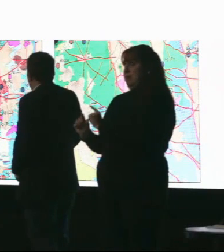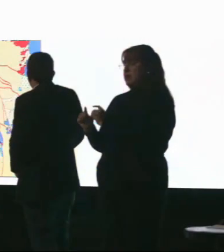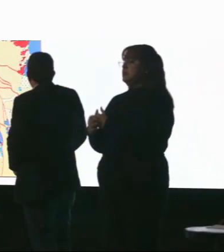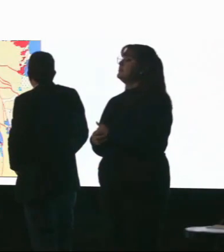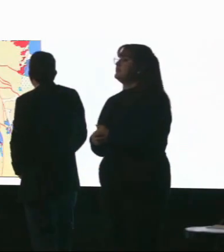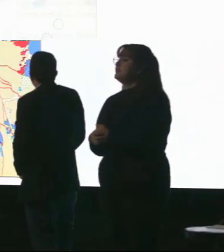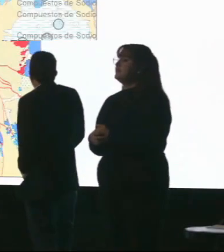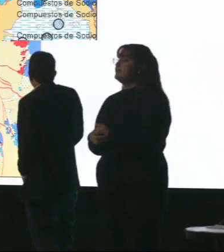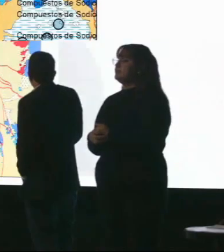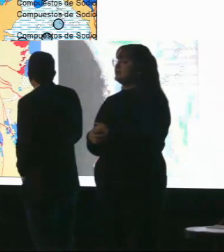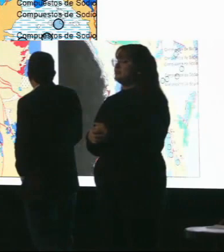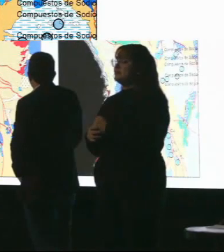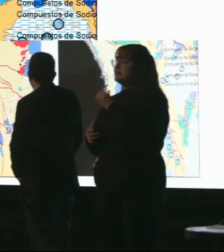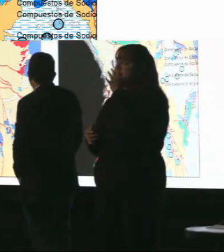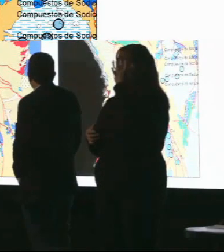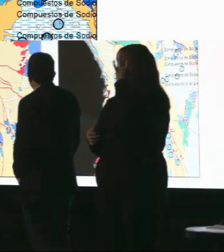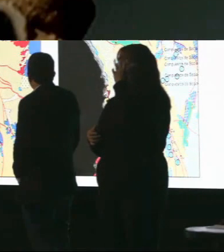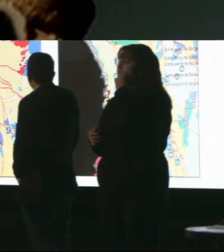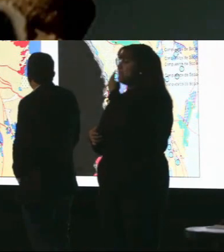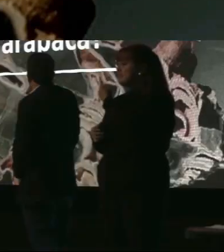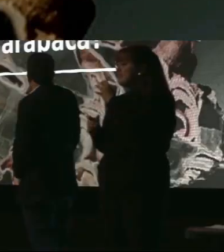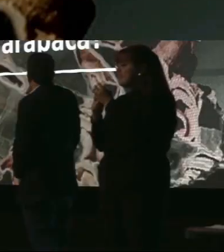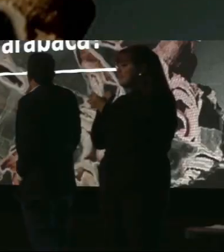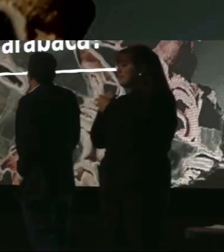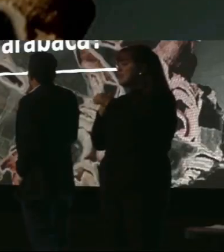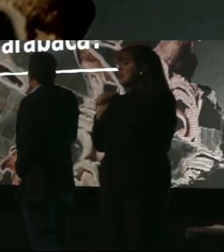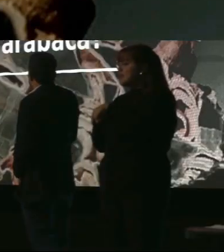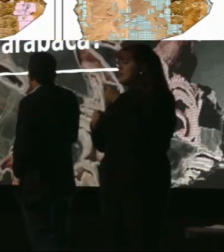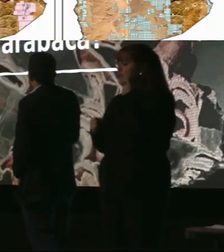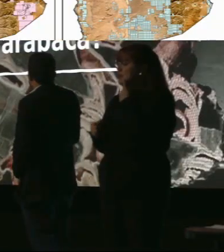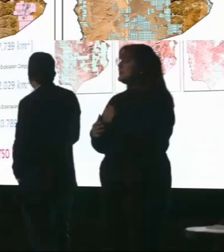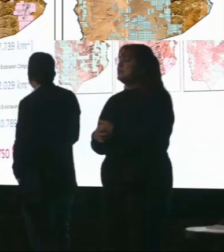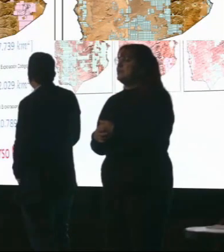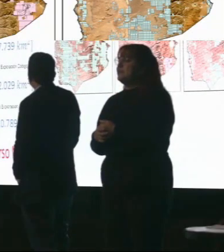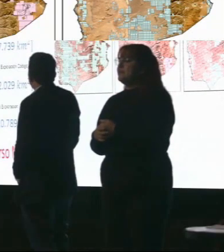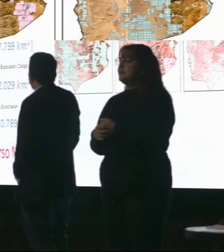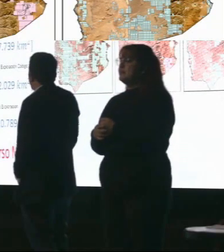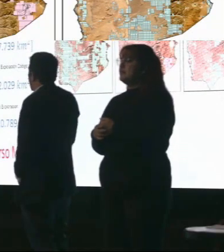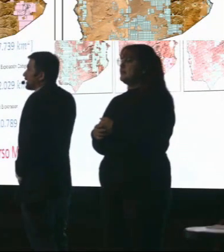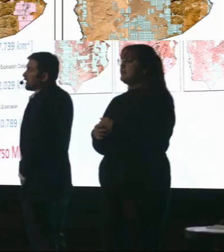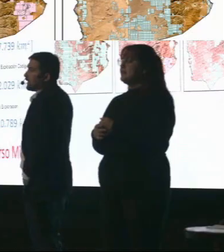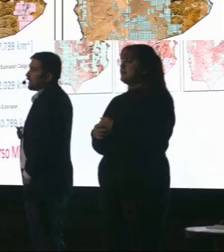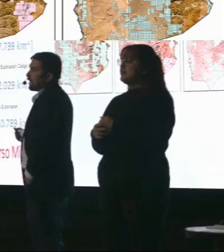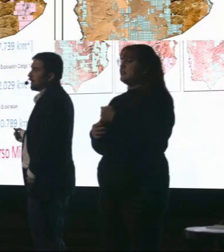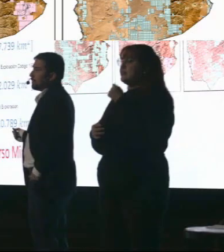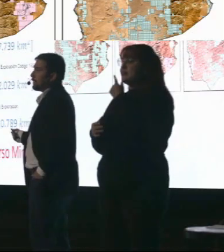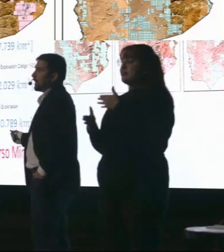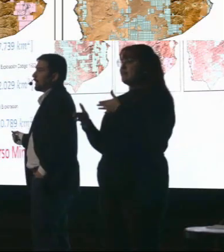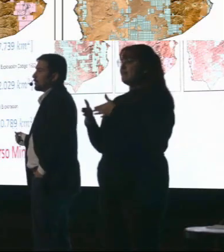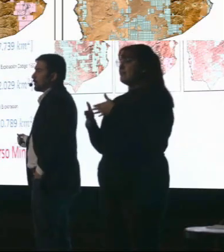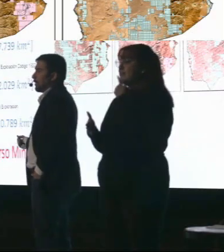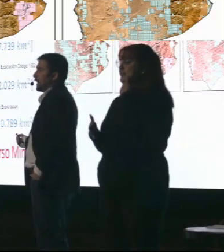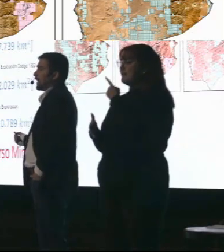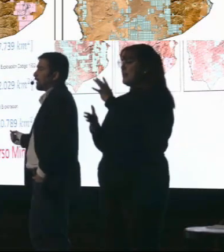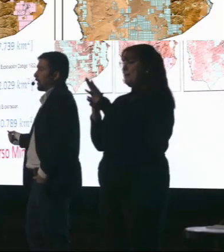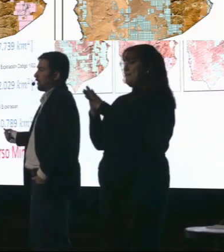Entonces, bueno, eso pasa en la región. Entonces, ¿cuál es la brecha? Este es el mapa de concesiones mineras